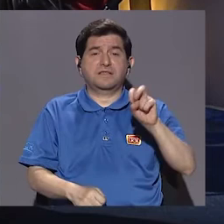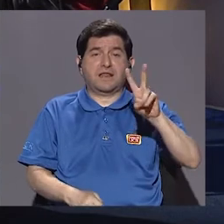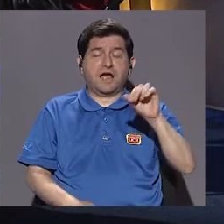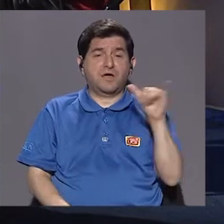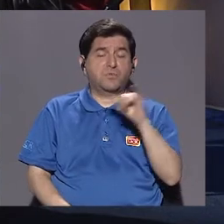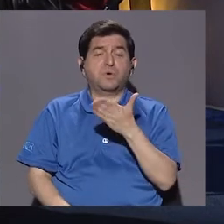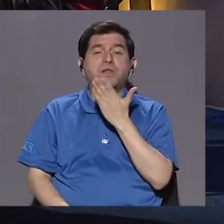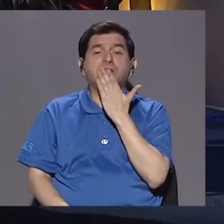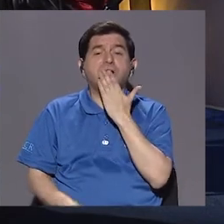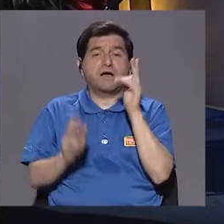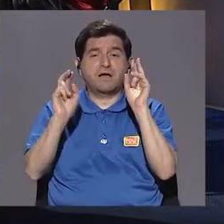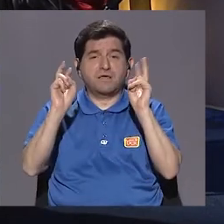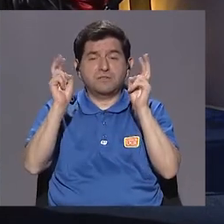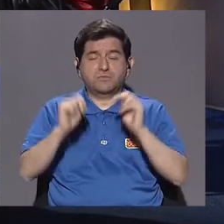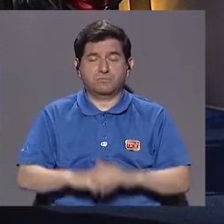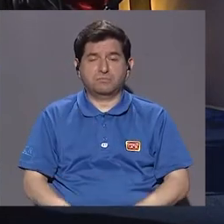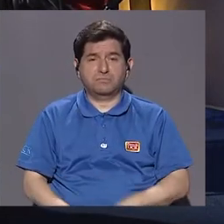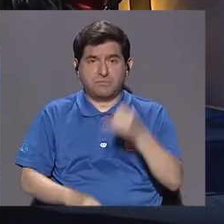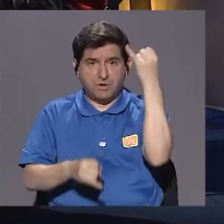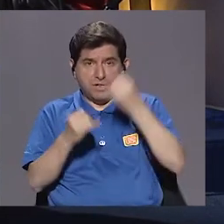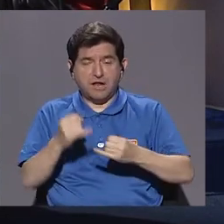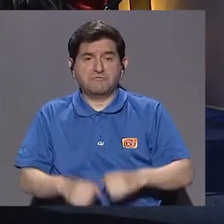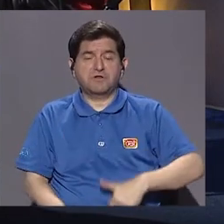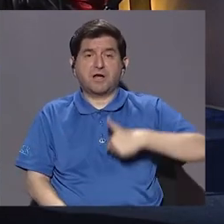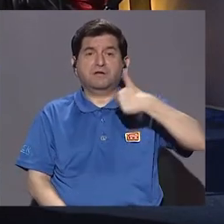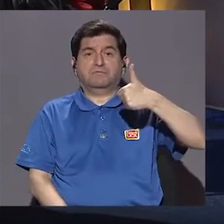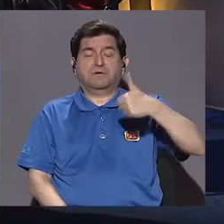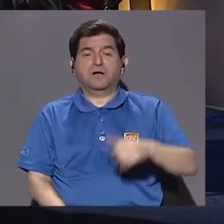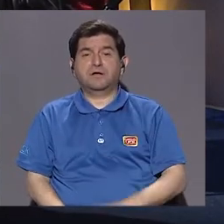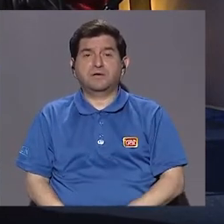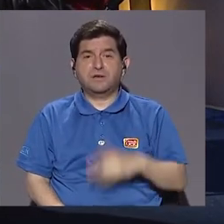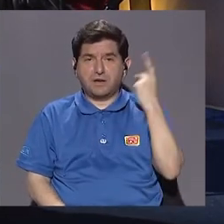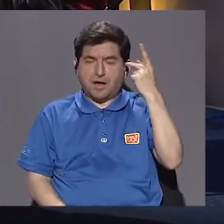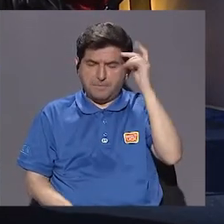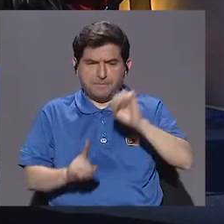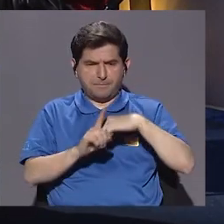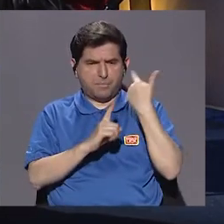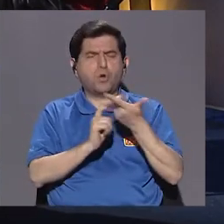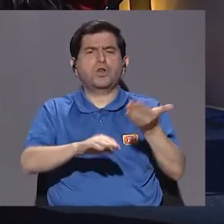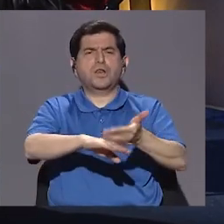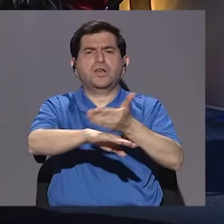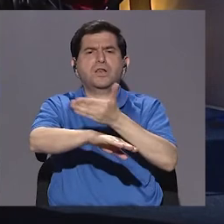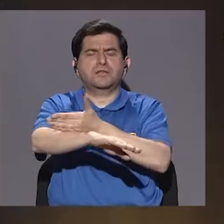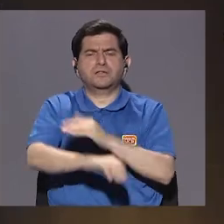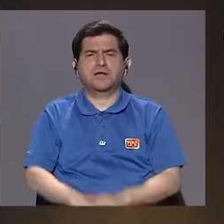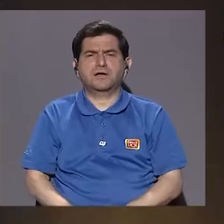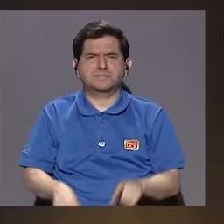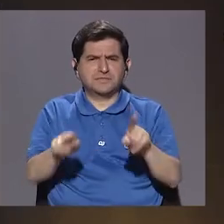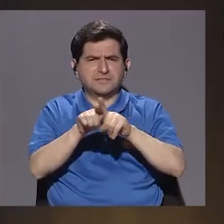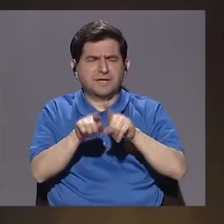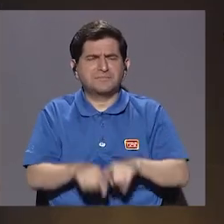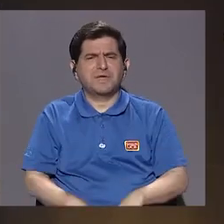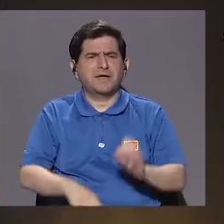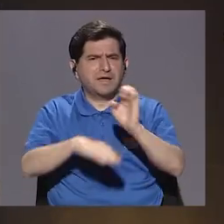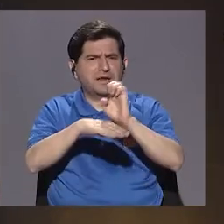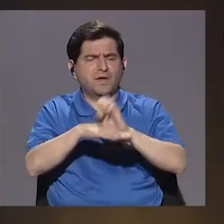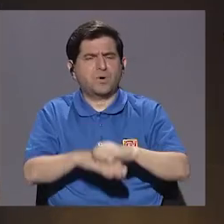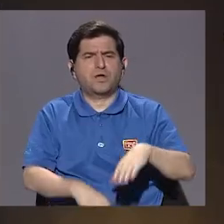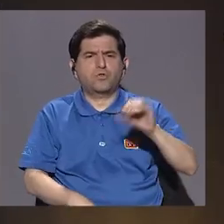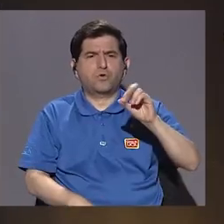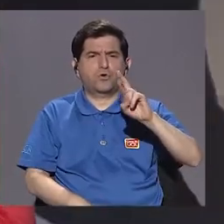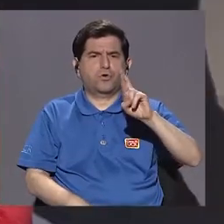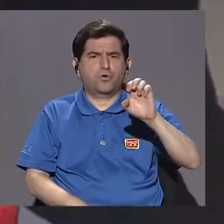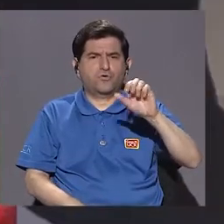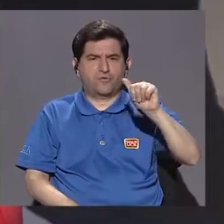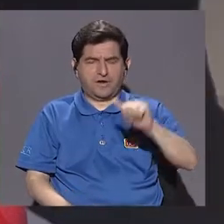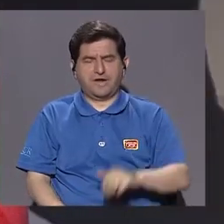como un indio mar y al final se impone realiza políticas sociales muy avanzadas correa en ecuador también con una